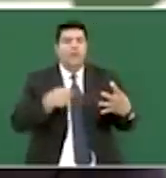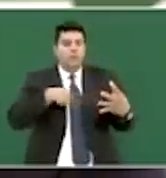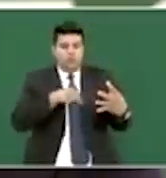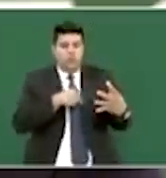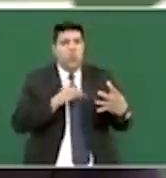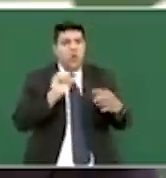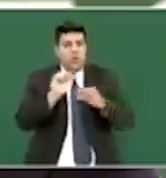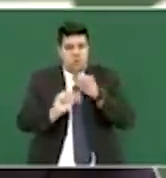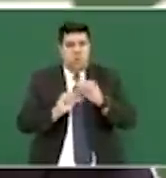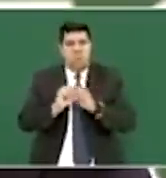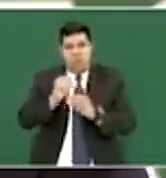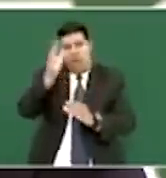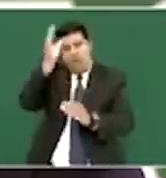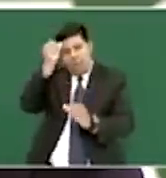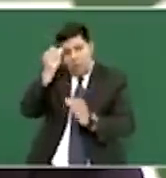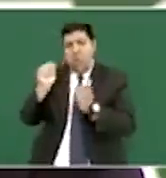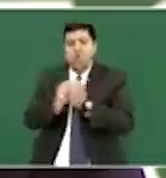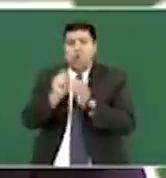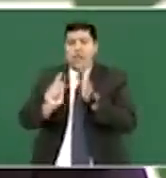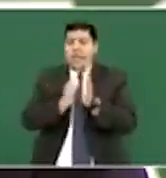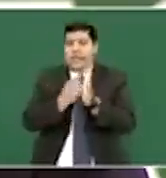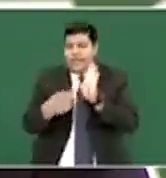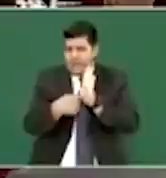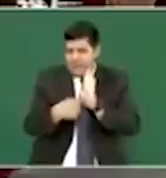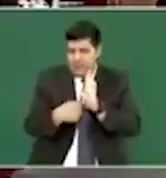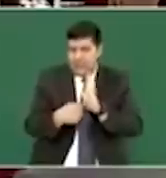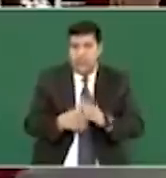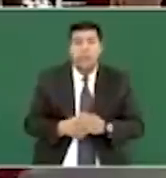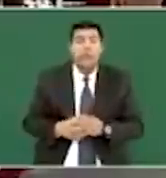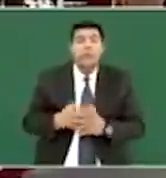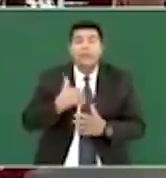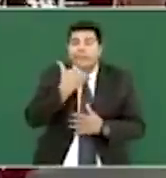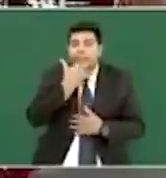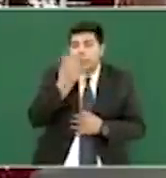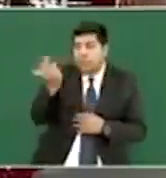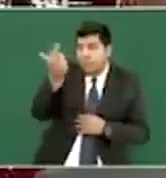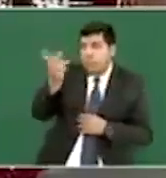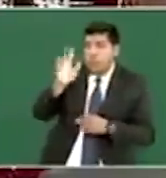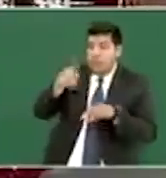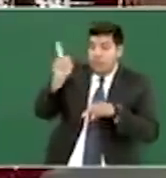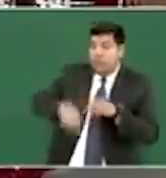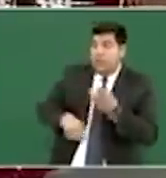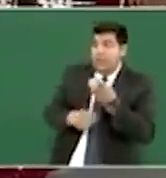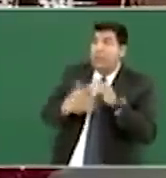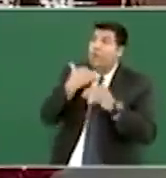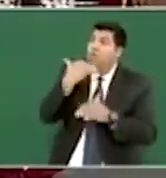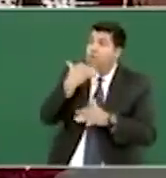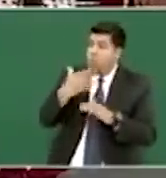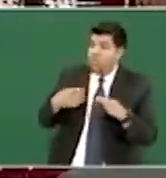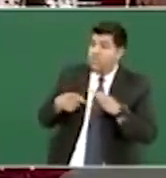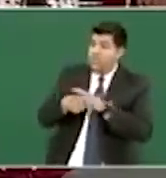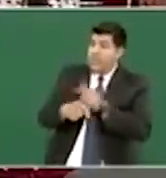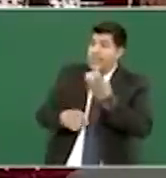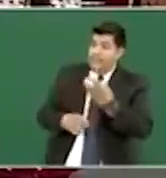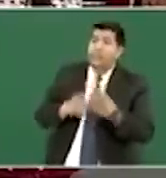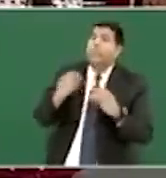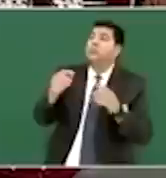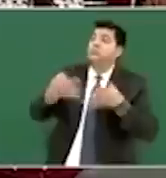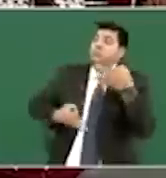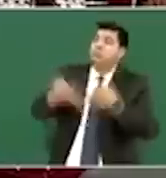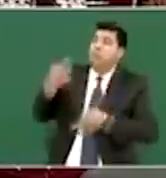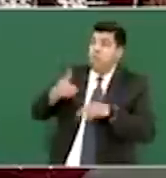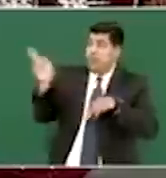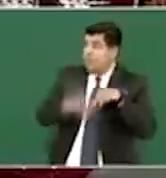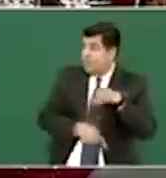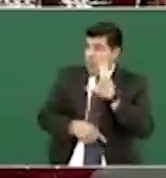transgredir la ley. Entonces, no desaparecería el Tribunal Anticorrupción, sino funcionarían al mismo tiempo el Tribunal Anticorrupción y esta